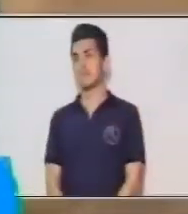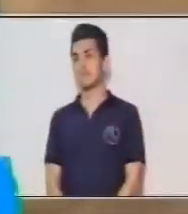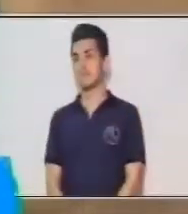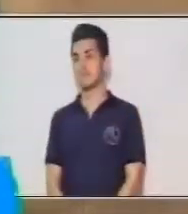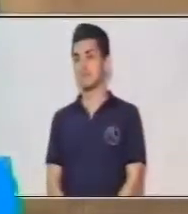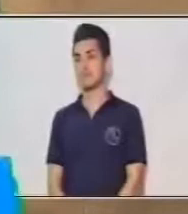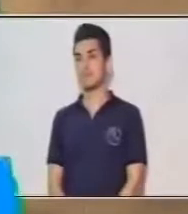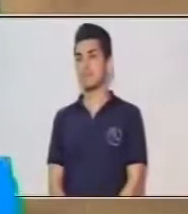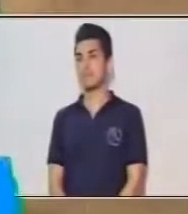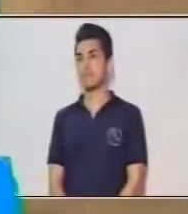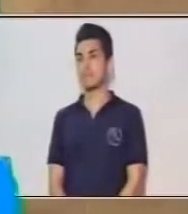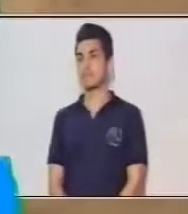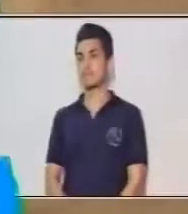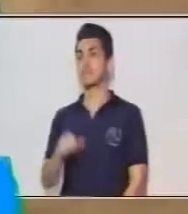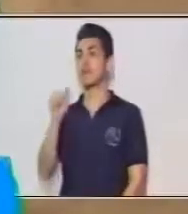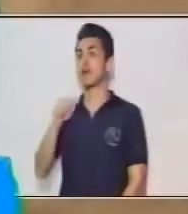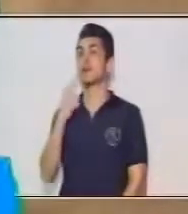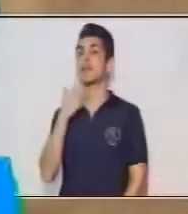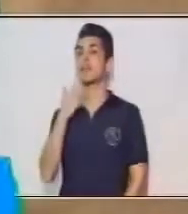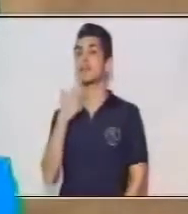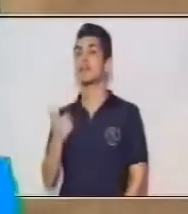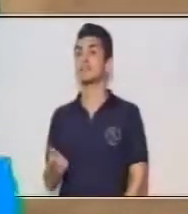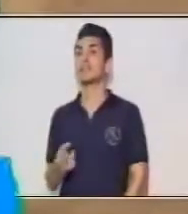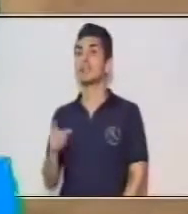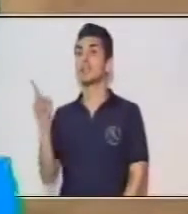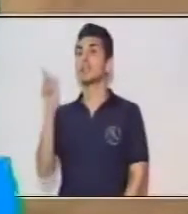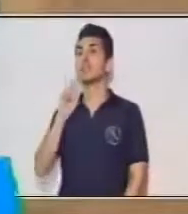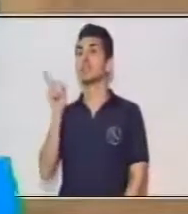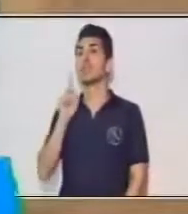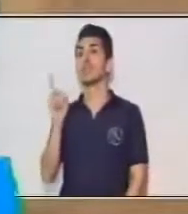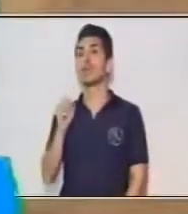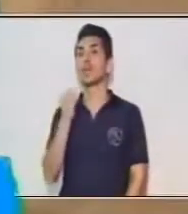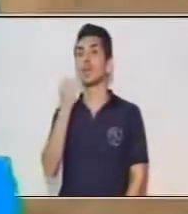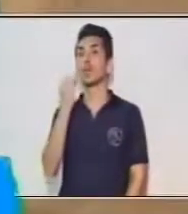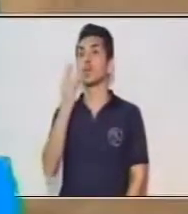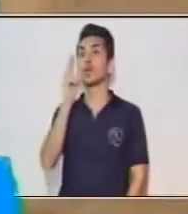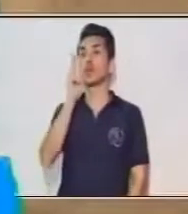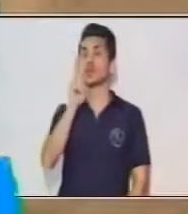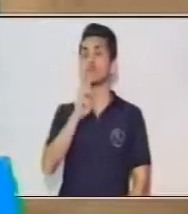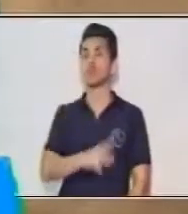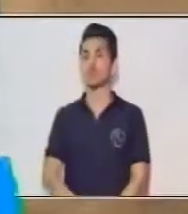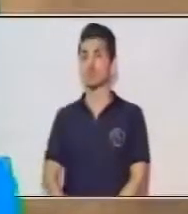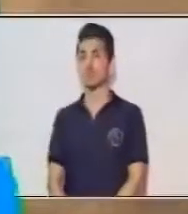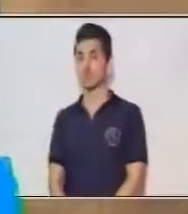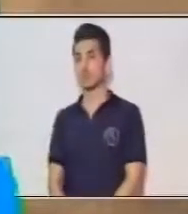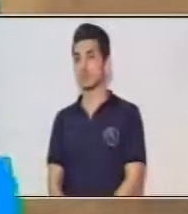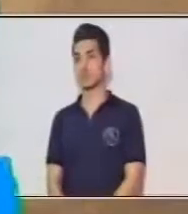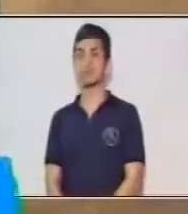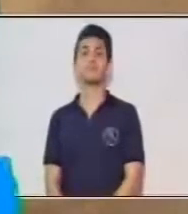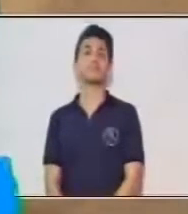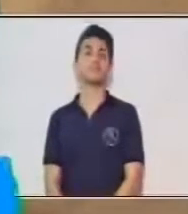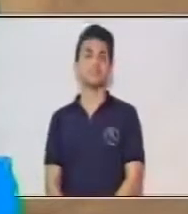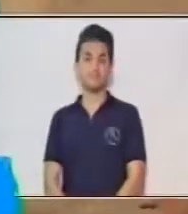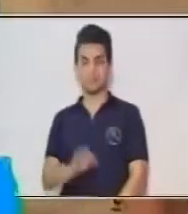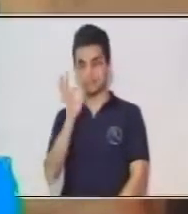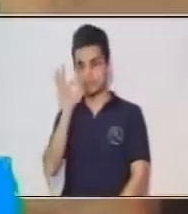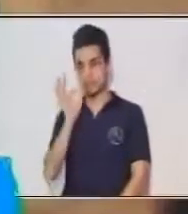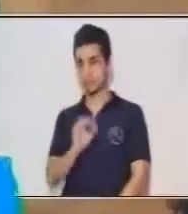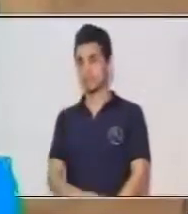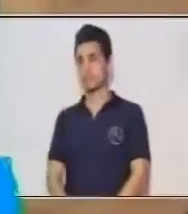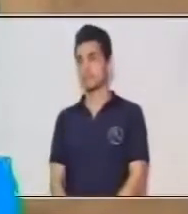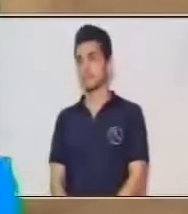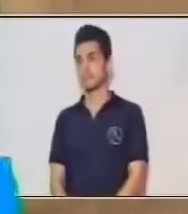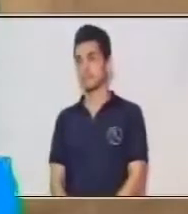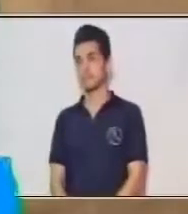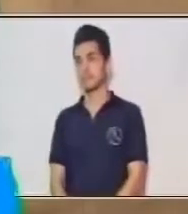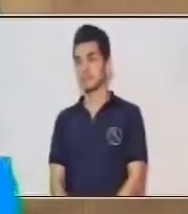Ahora nos están indicando dónde vamos a ubicar el número 2. Excelente. Vamos a